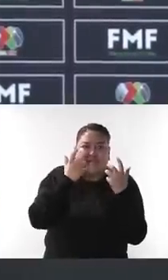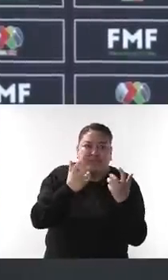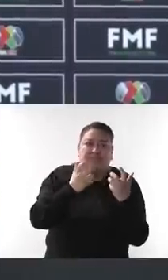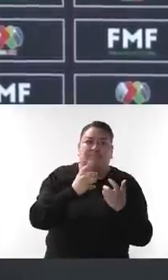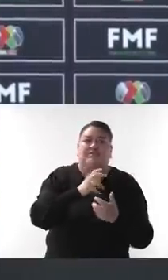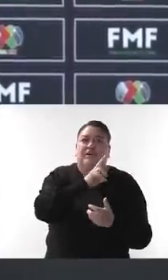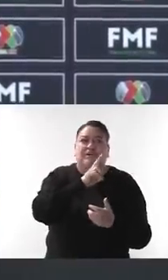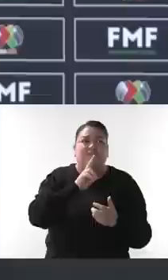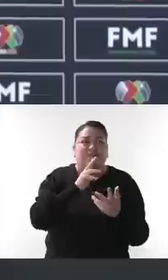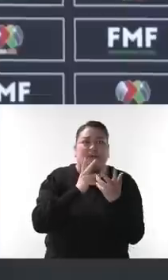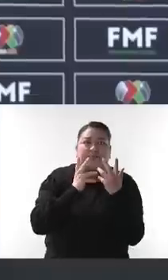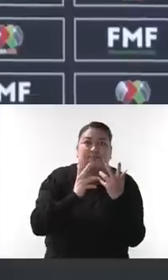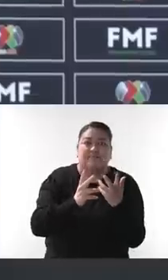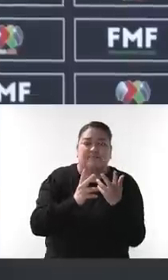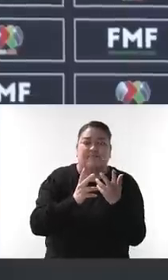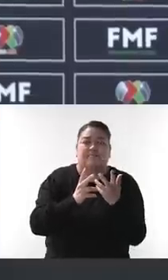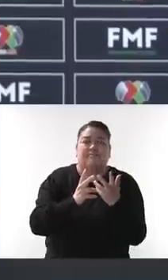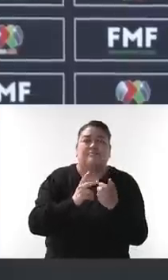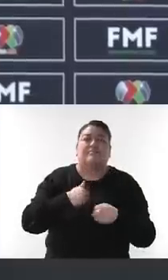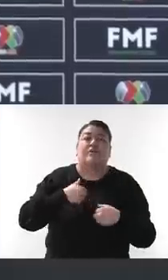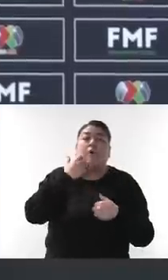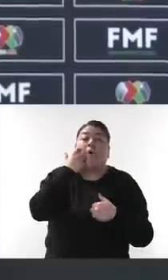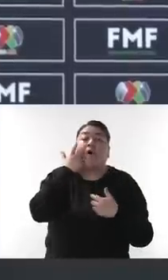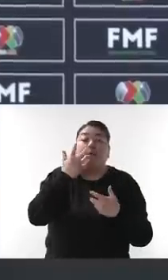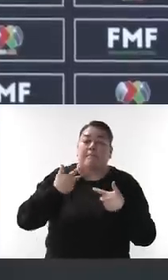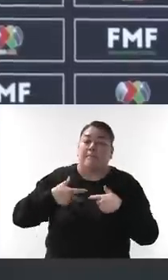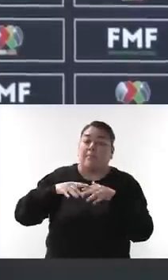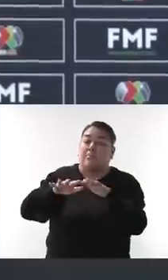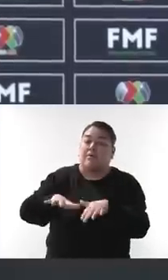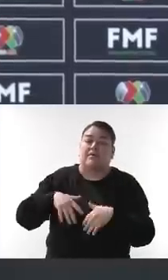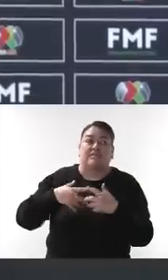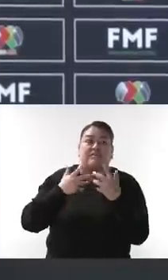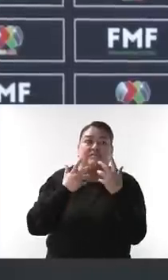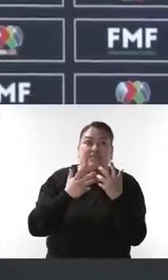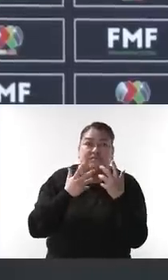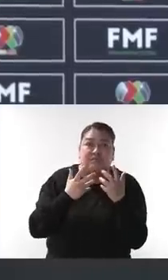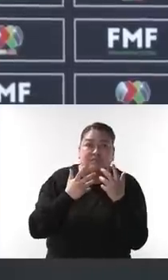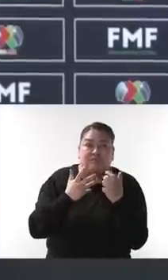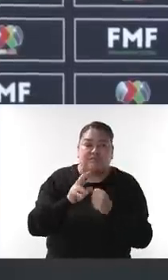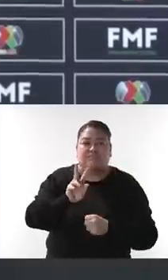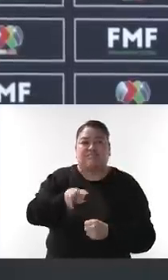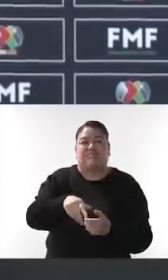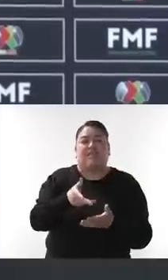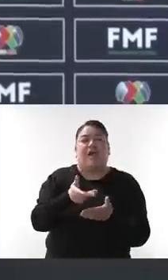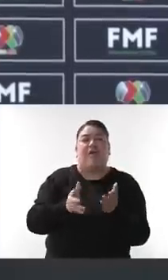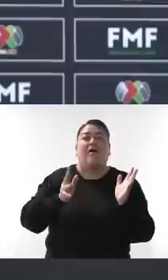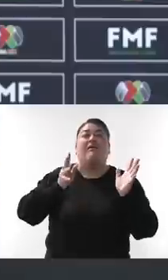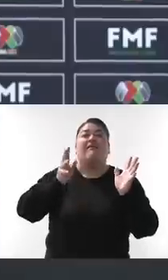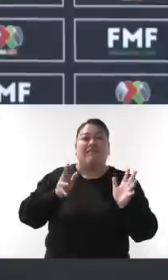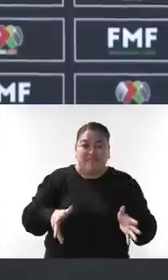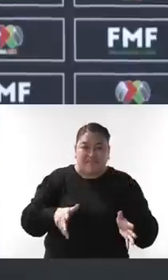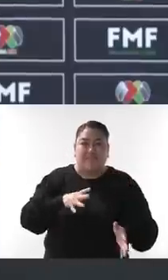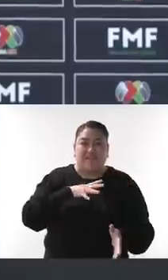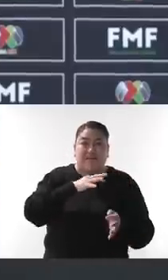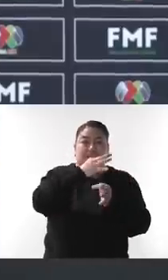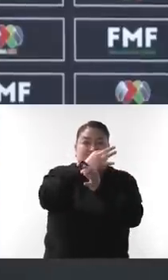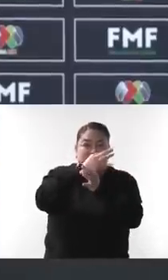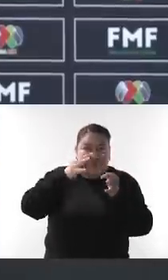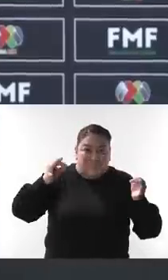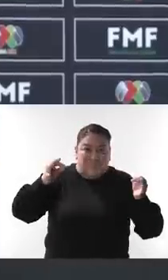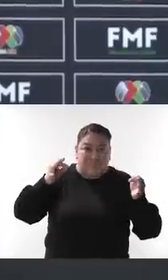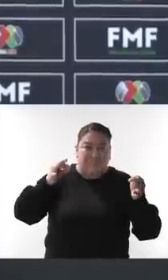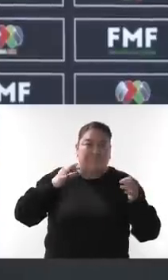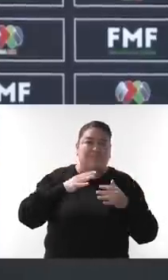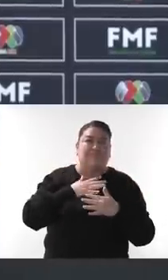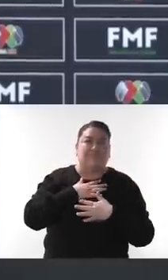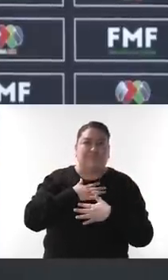medios, pero sobre todo lo esperábamos a nivel afición. Entonces creo que el poder recibir este anuncio